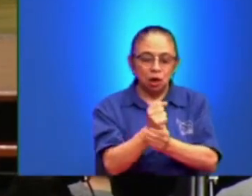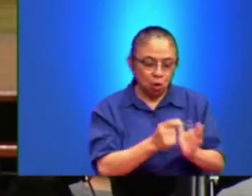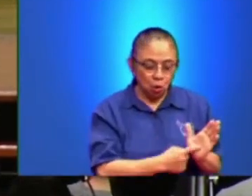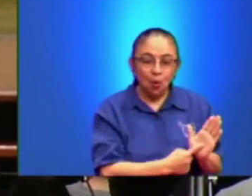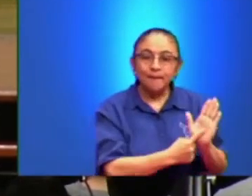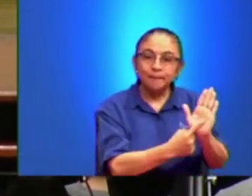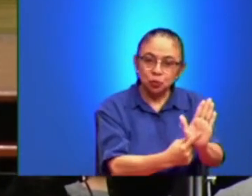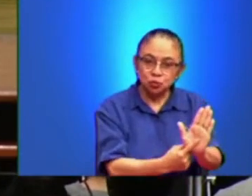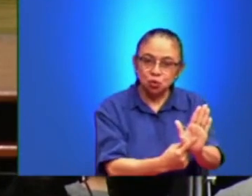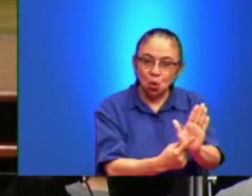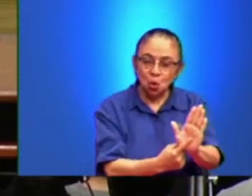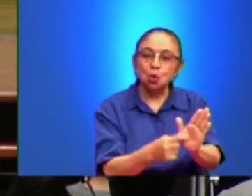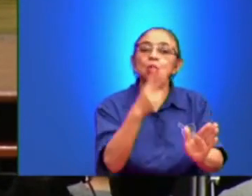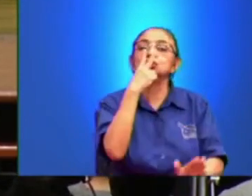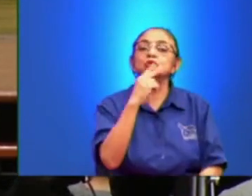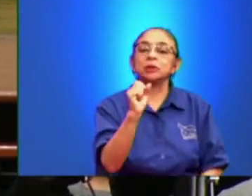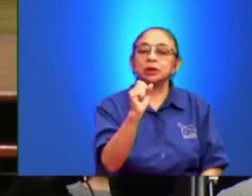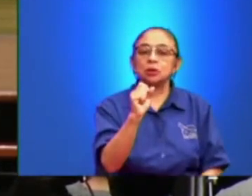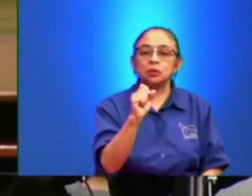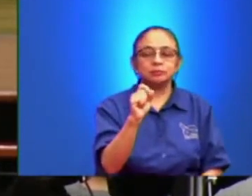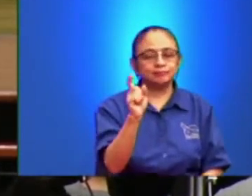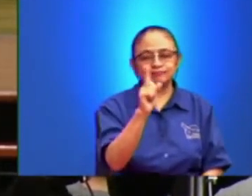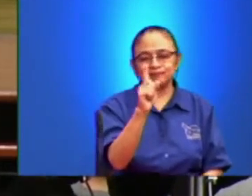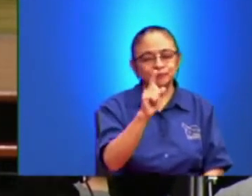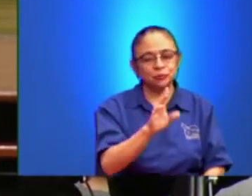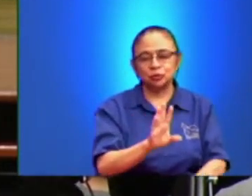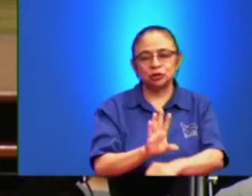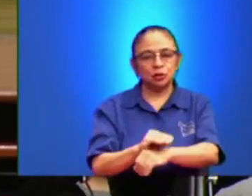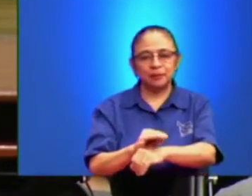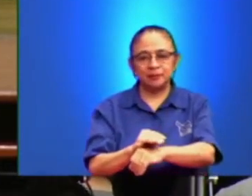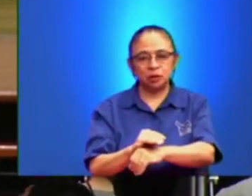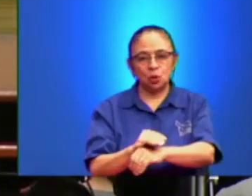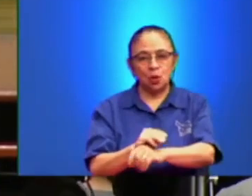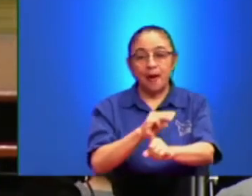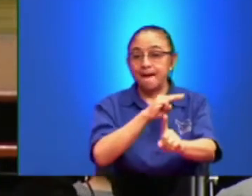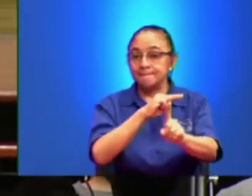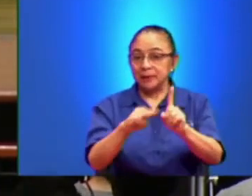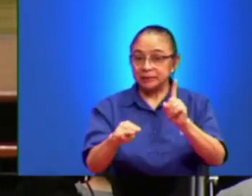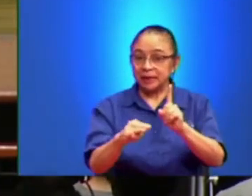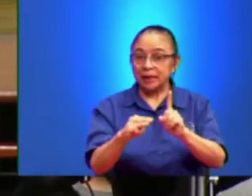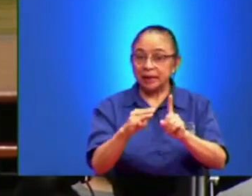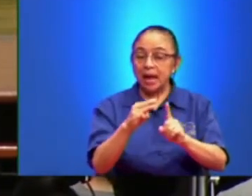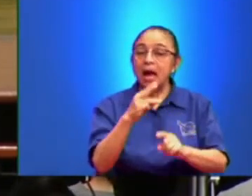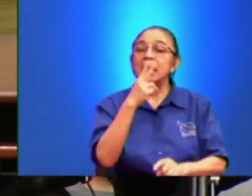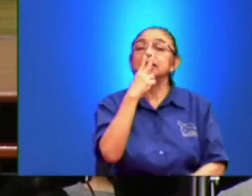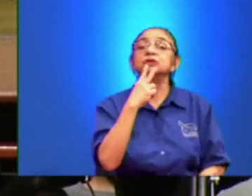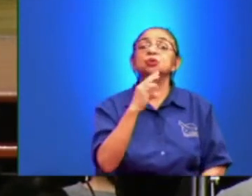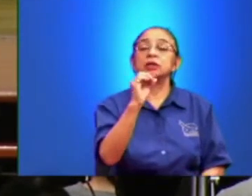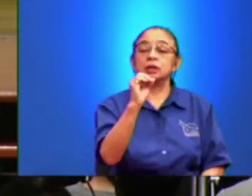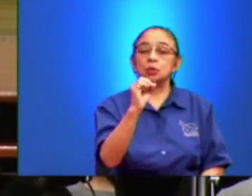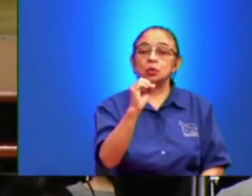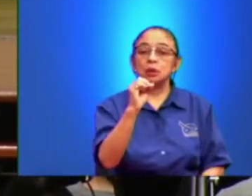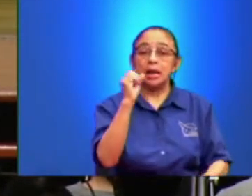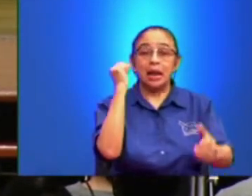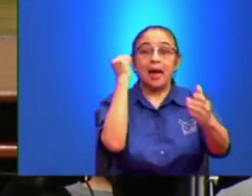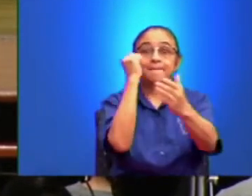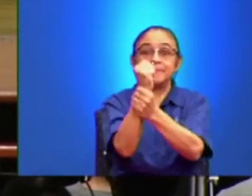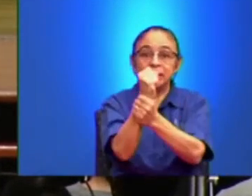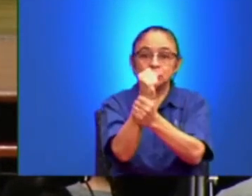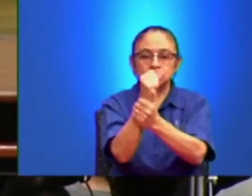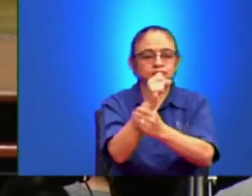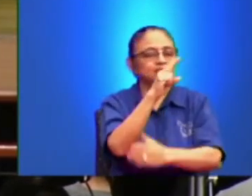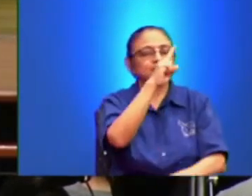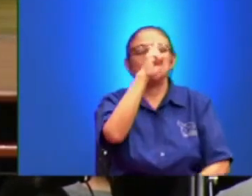acepto el sacrificio en el sentido de permitir la consumación del mismo pues sabe que cuando lo iba a sacrificar le paró la mano nunca